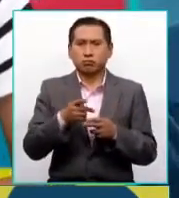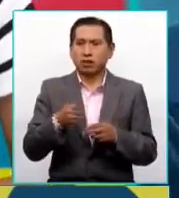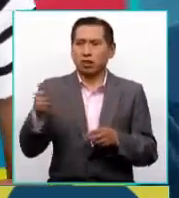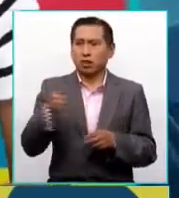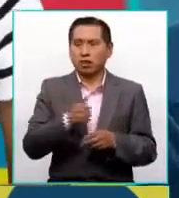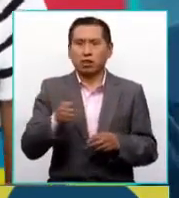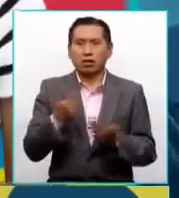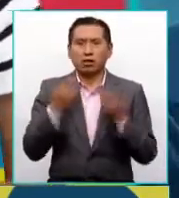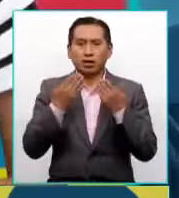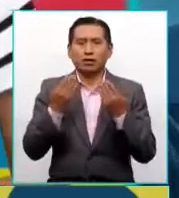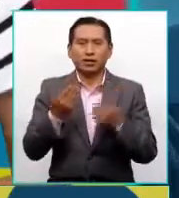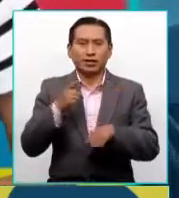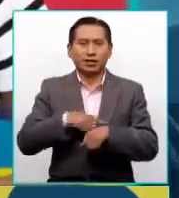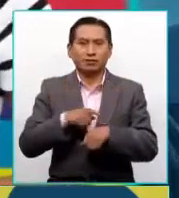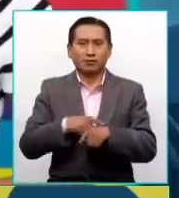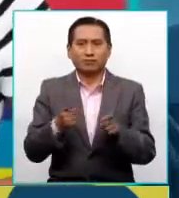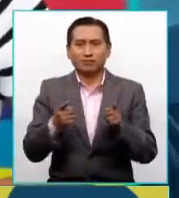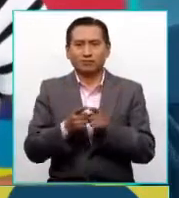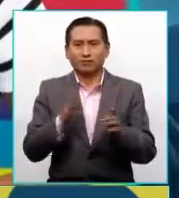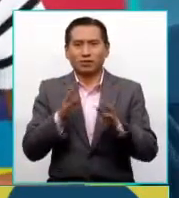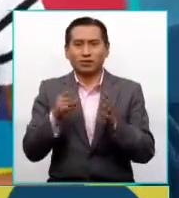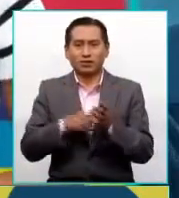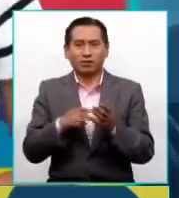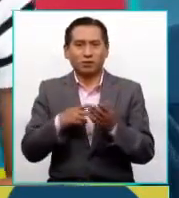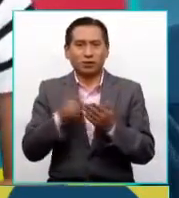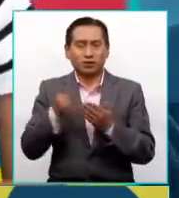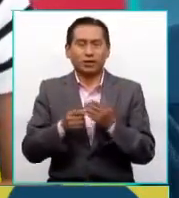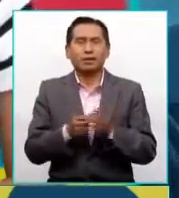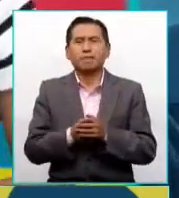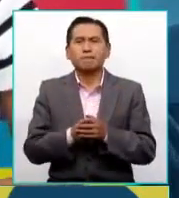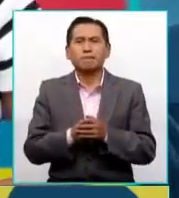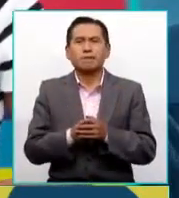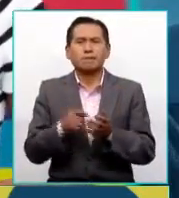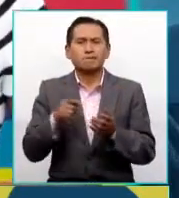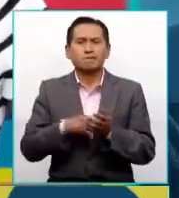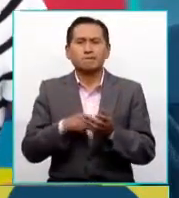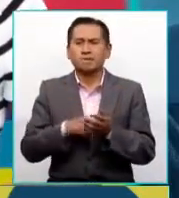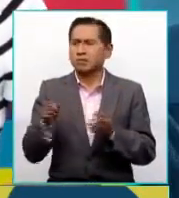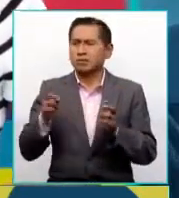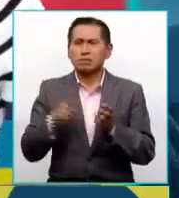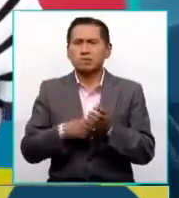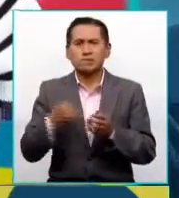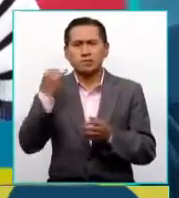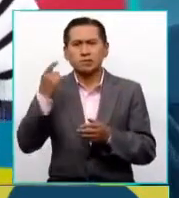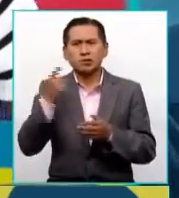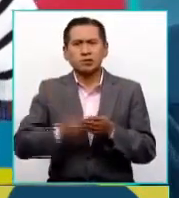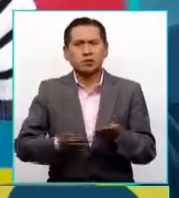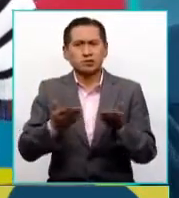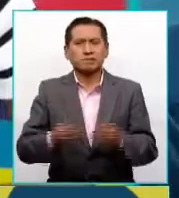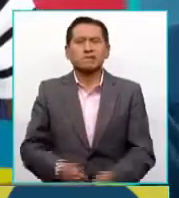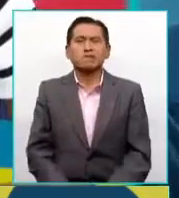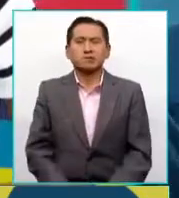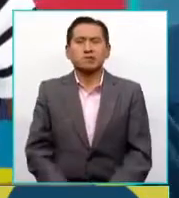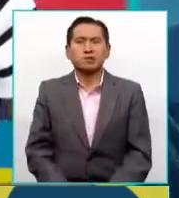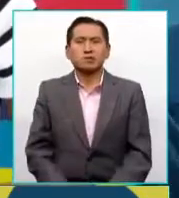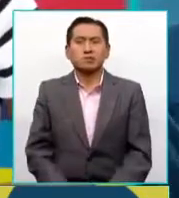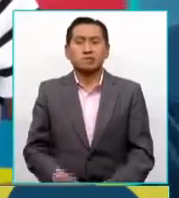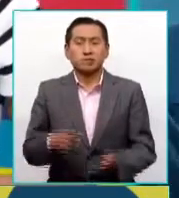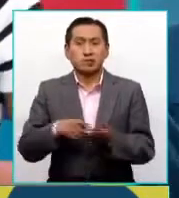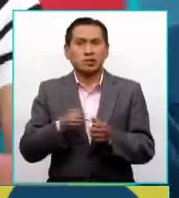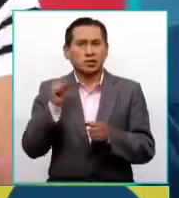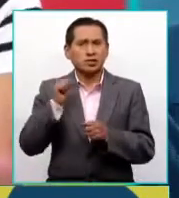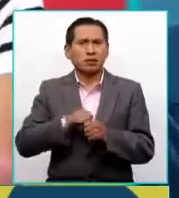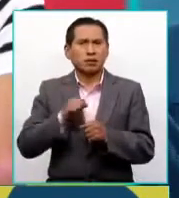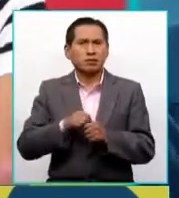gracias por darte unos minutitos para charlar con el programa. ¿De qué va Steel Medea? Cuéntanos. Es un trabajo